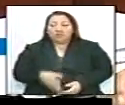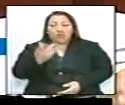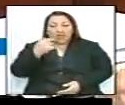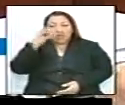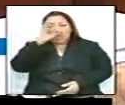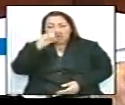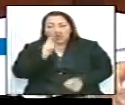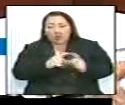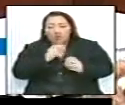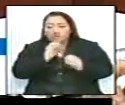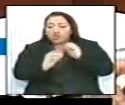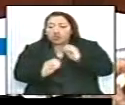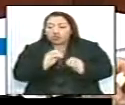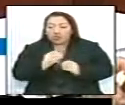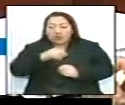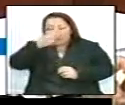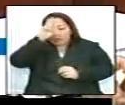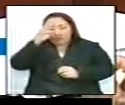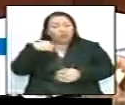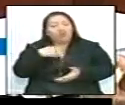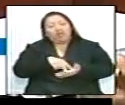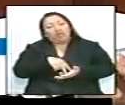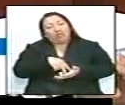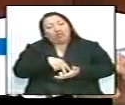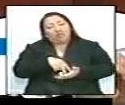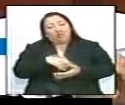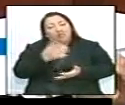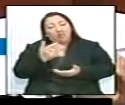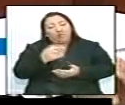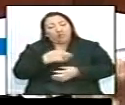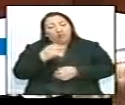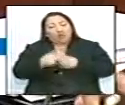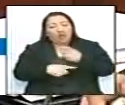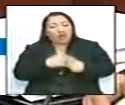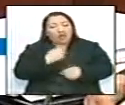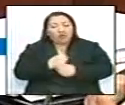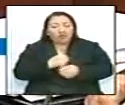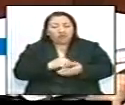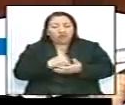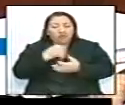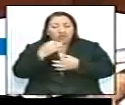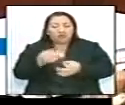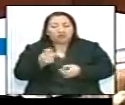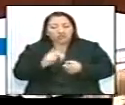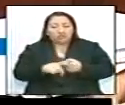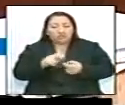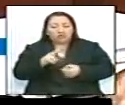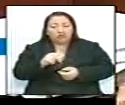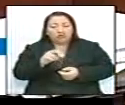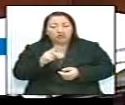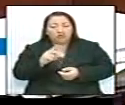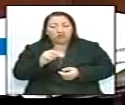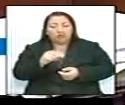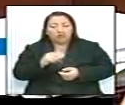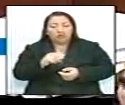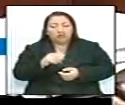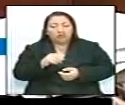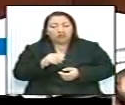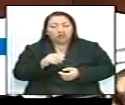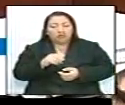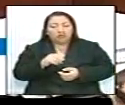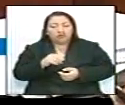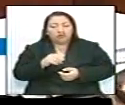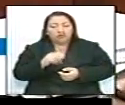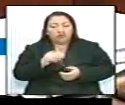alguna salida porque el Perú no puede estar parado, paralizado un año más, hasta el 2021. Tenemos obligación, los que